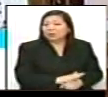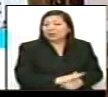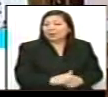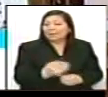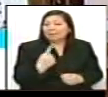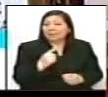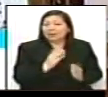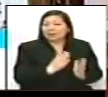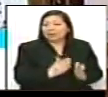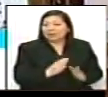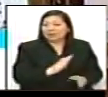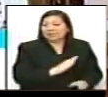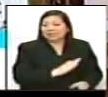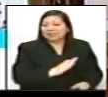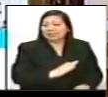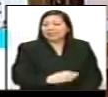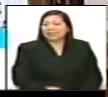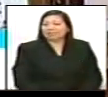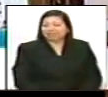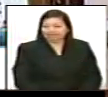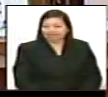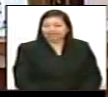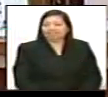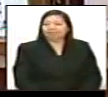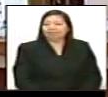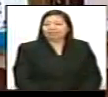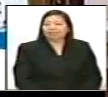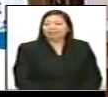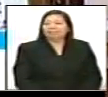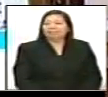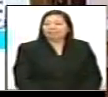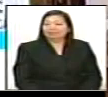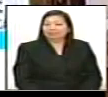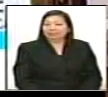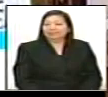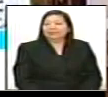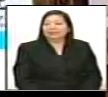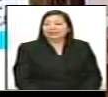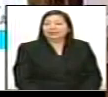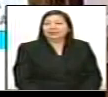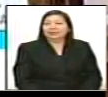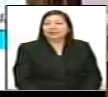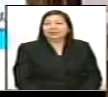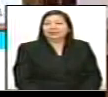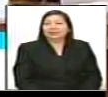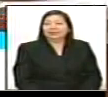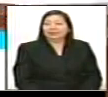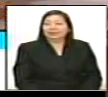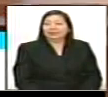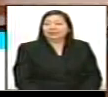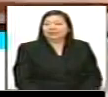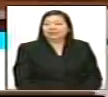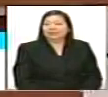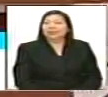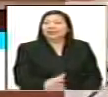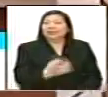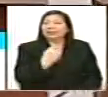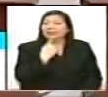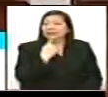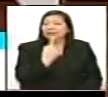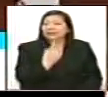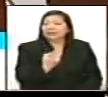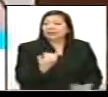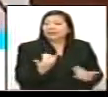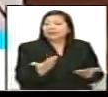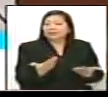una adecuada fiscalización. Gracias. Muchas gracias, Alberto. Antes de darle el uso de la palabra a Diana, quería también poner sobre la